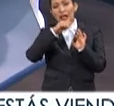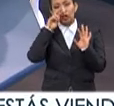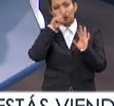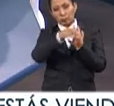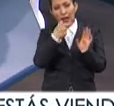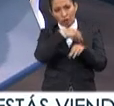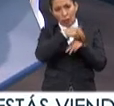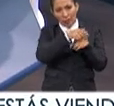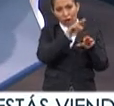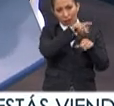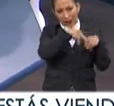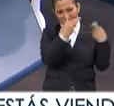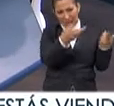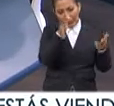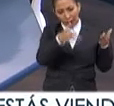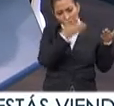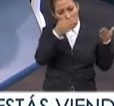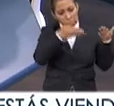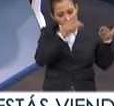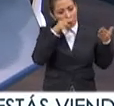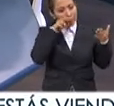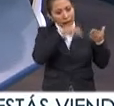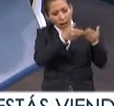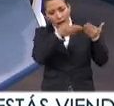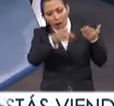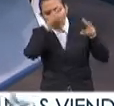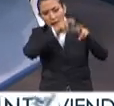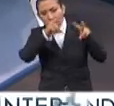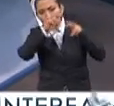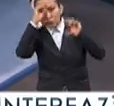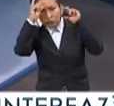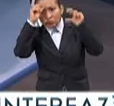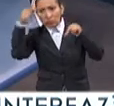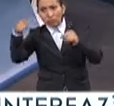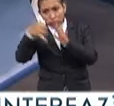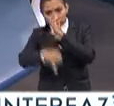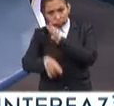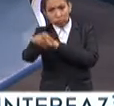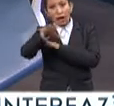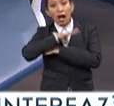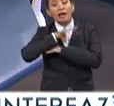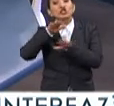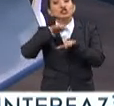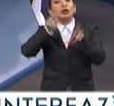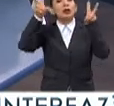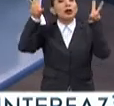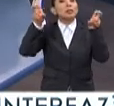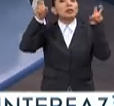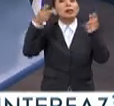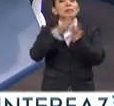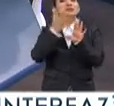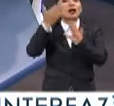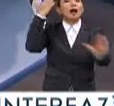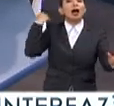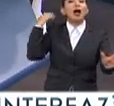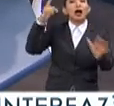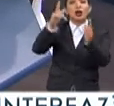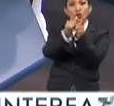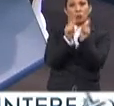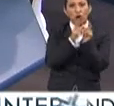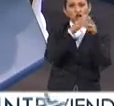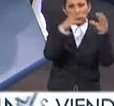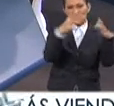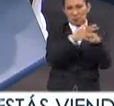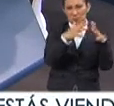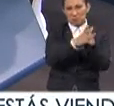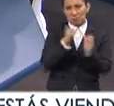los números de plural se da cuenta de toda la reflexión intelectual de gran profundidad que se hizo sobre lo que pasaba con los regímenes militares